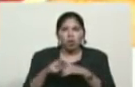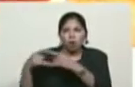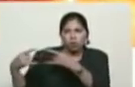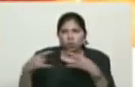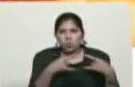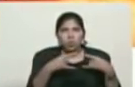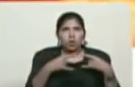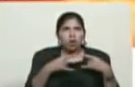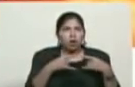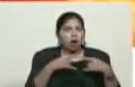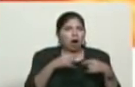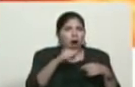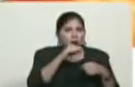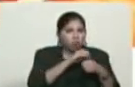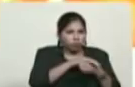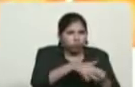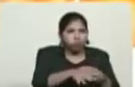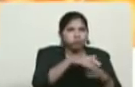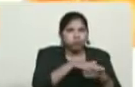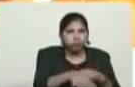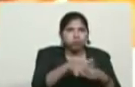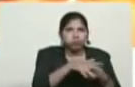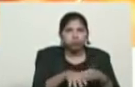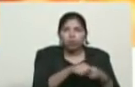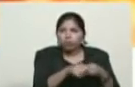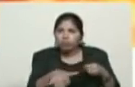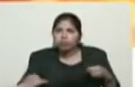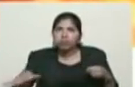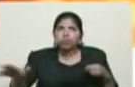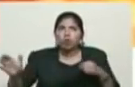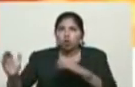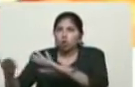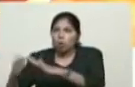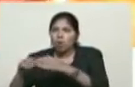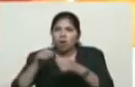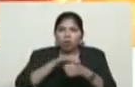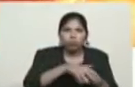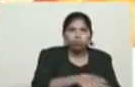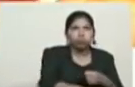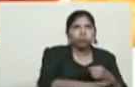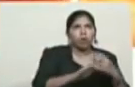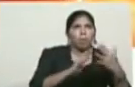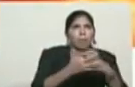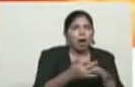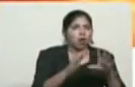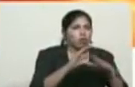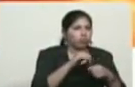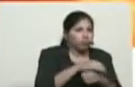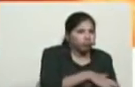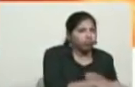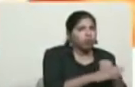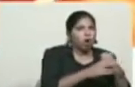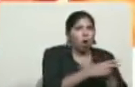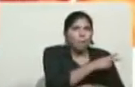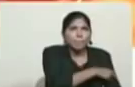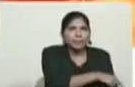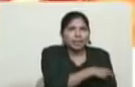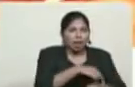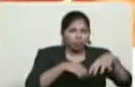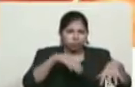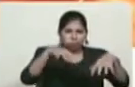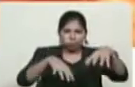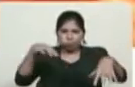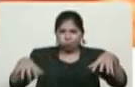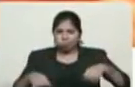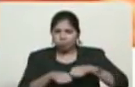como es las fuentes de captación las estaciones de bombeo que captan el agua que la llevan nuevo a los sistemas de